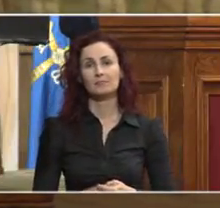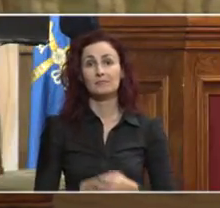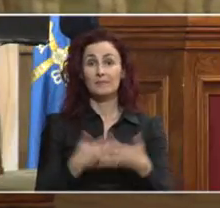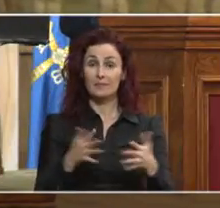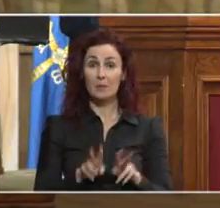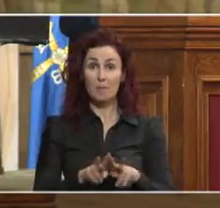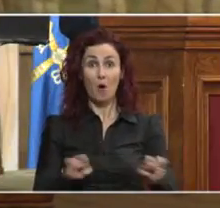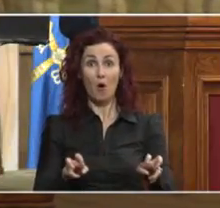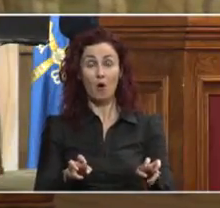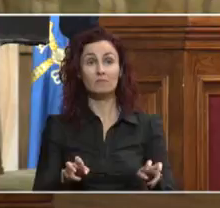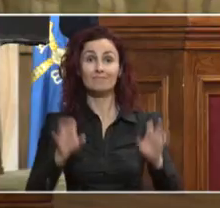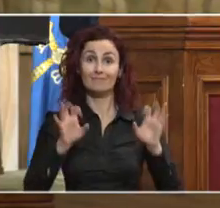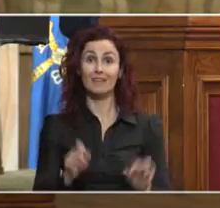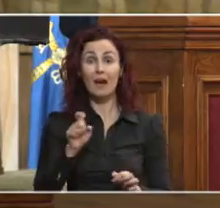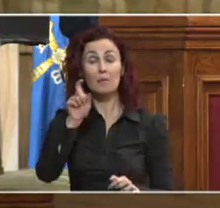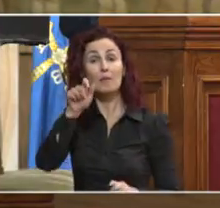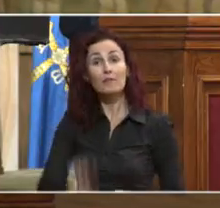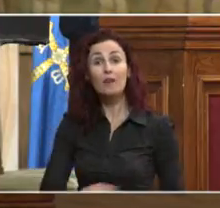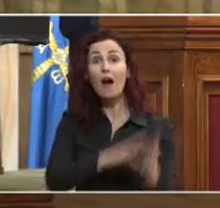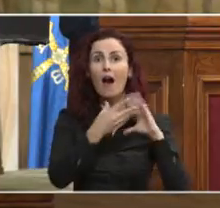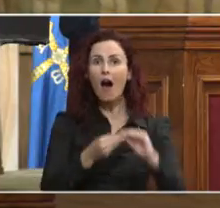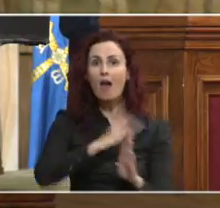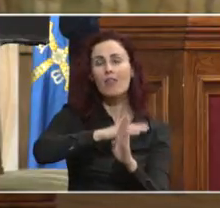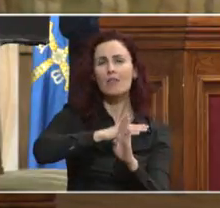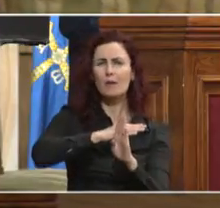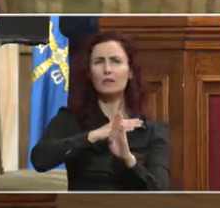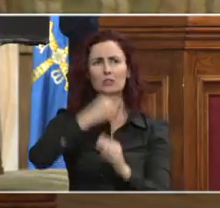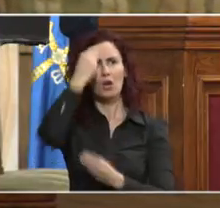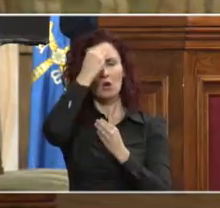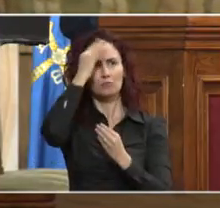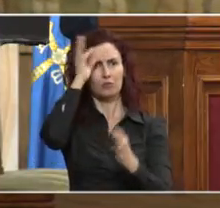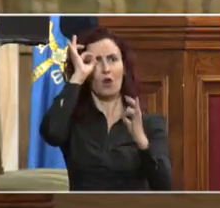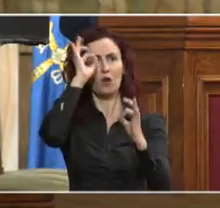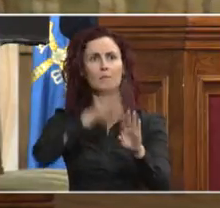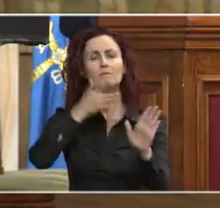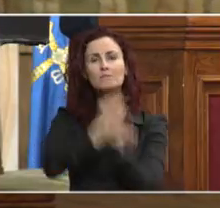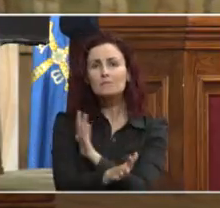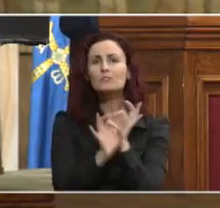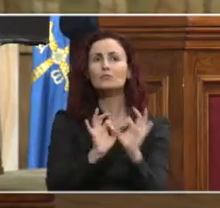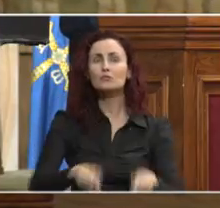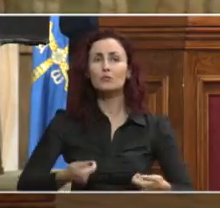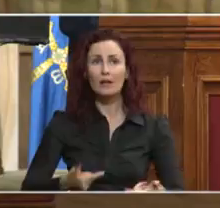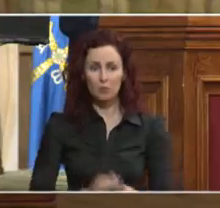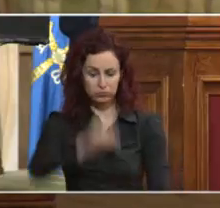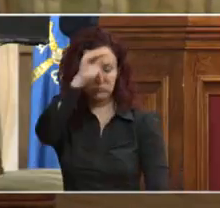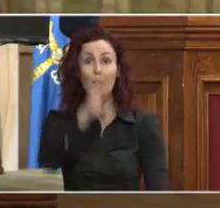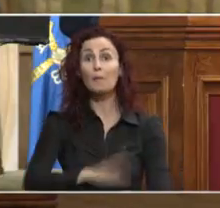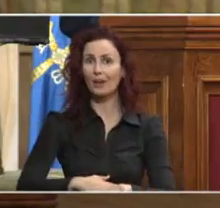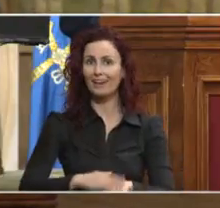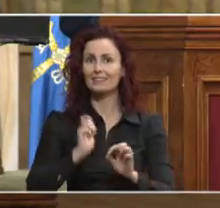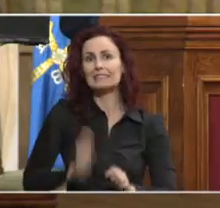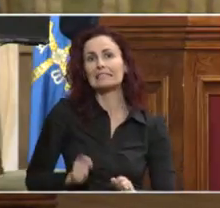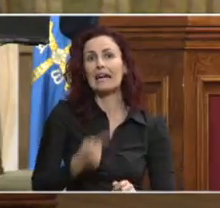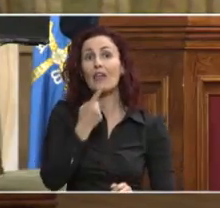Ya desde un principio, Mastro Piero aplicó categorías racionales para explicar la naturaleza humana. Así, solía decirle